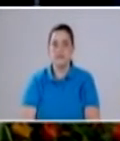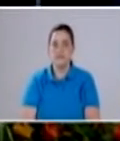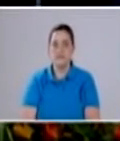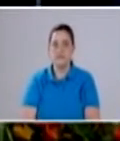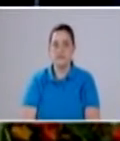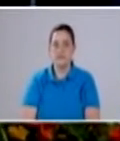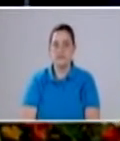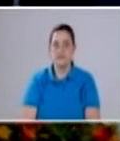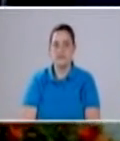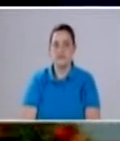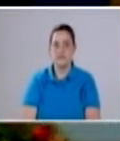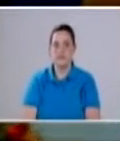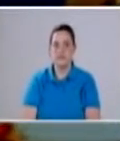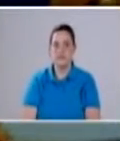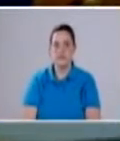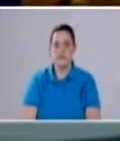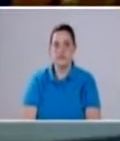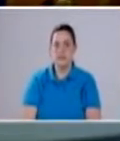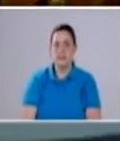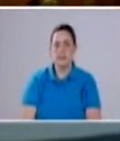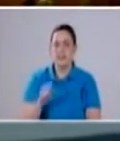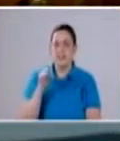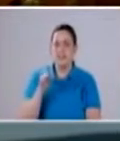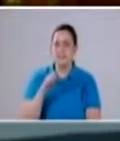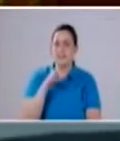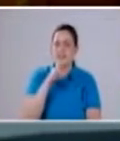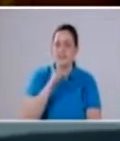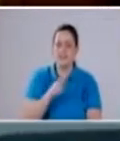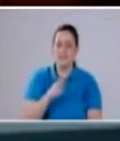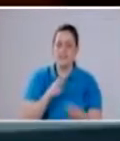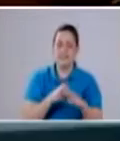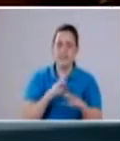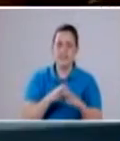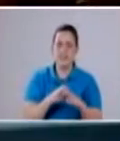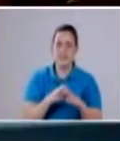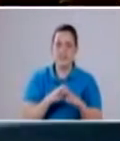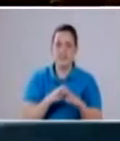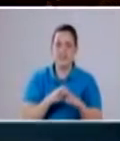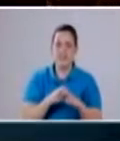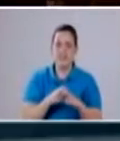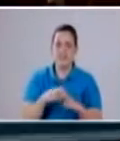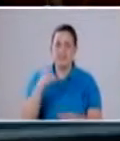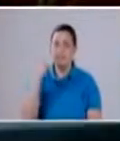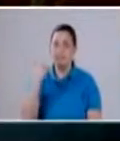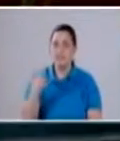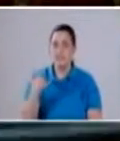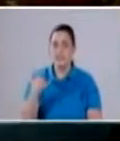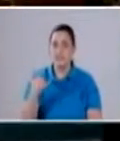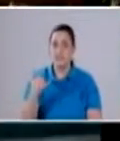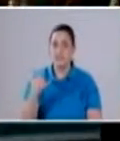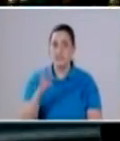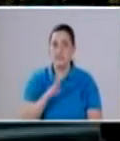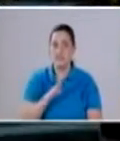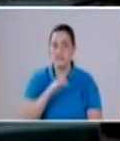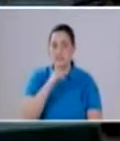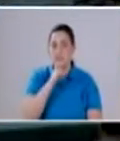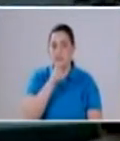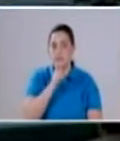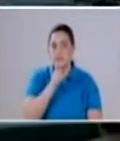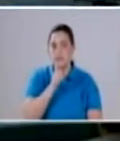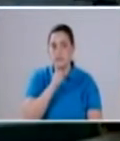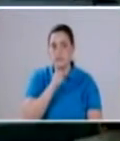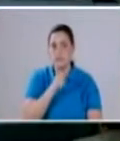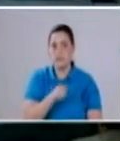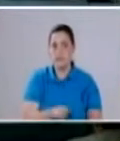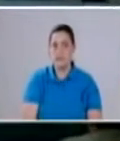Wow, hermano, mire, esto es bien complicado. Hoy ya estará el micrófono. Chicos, hoy sí,